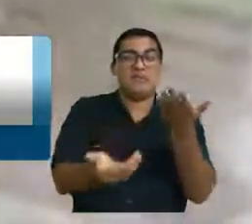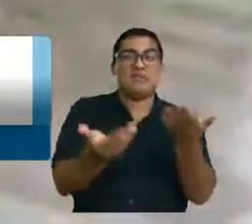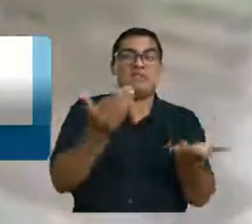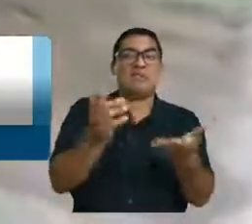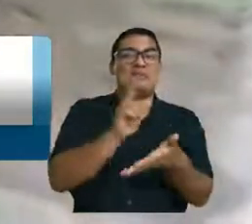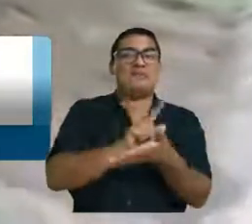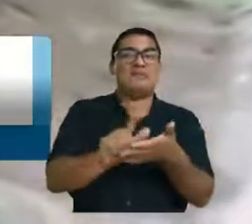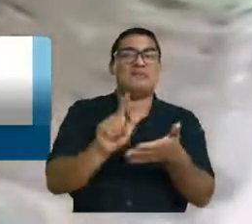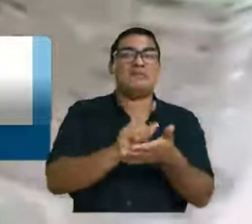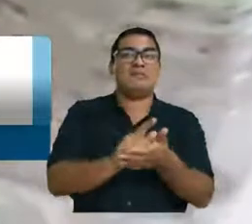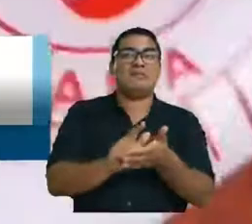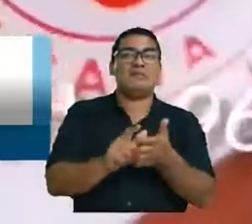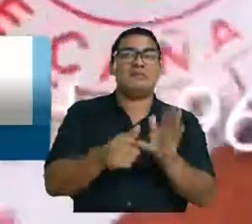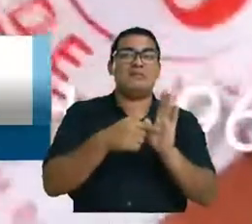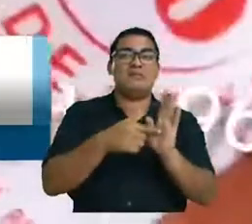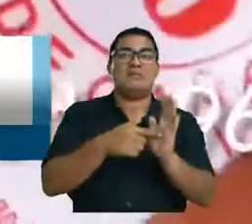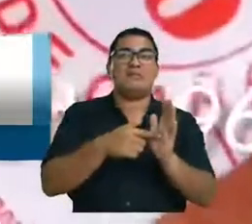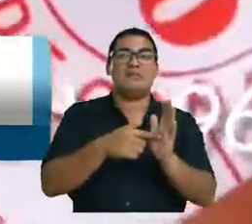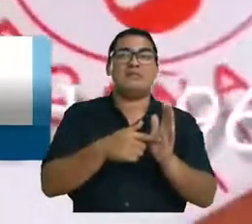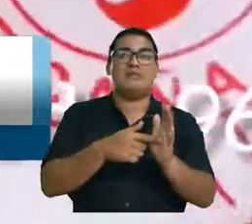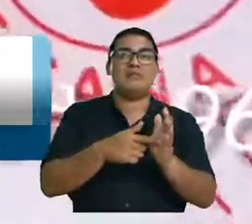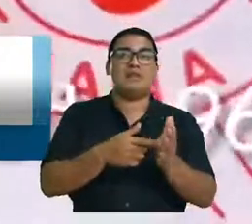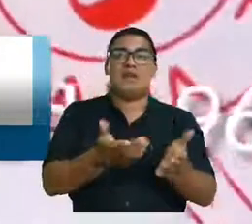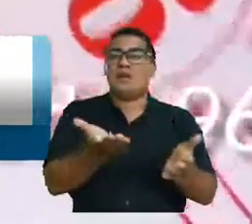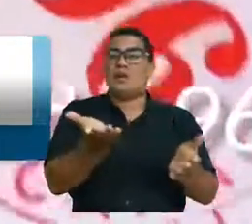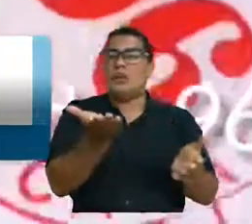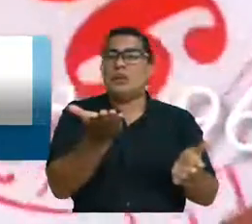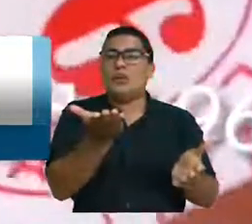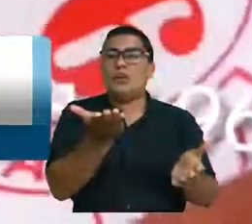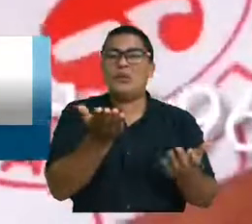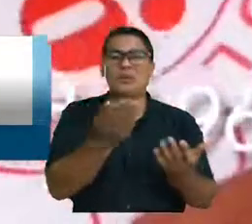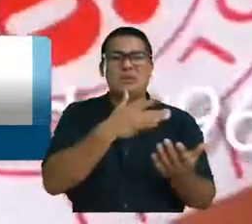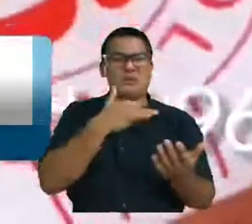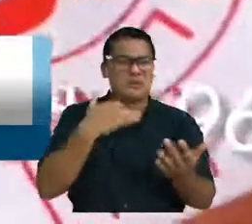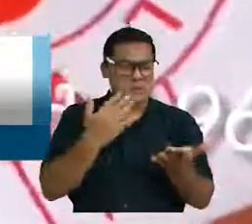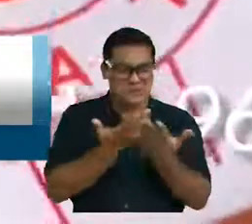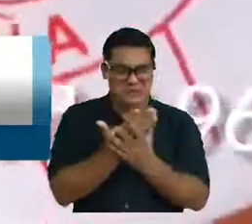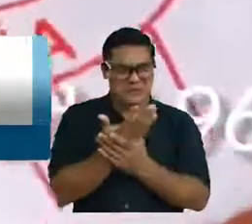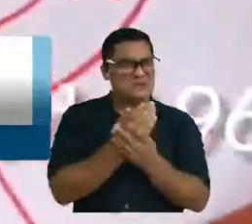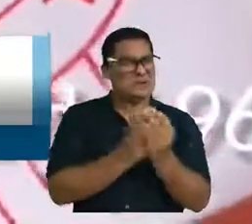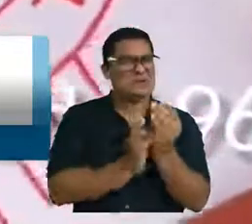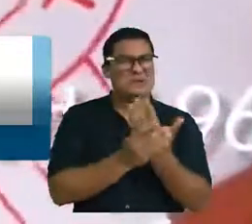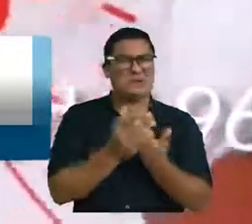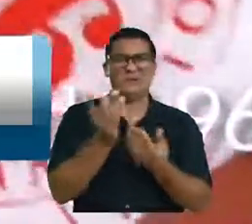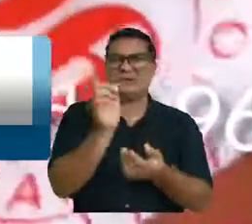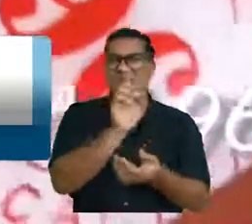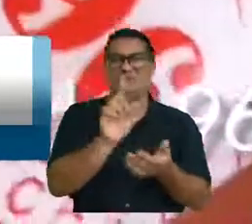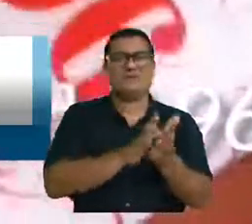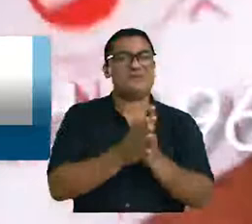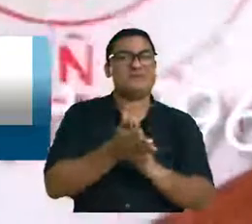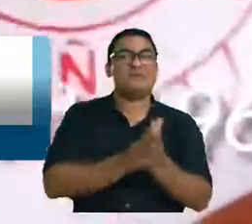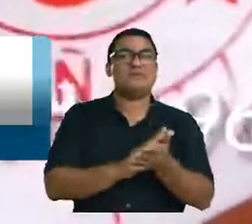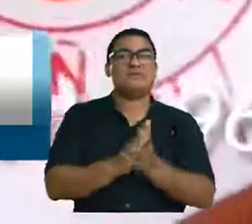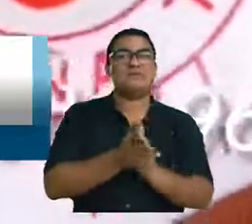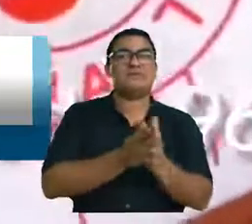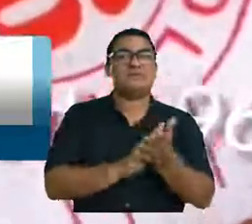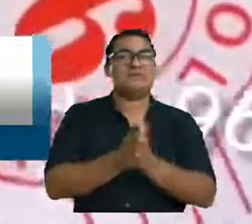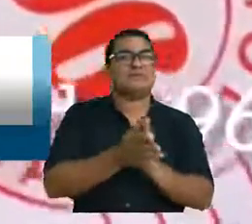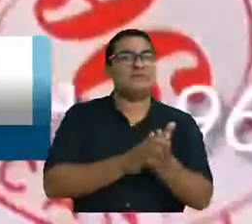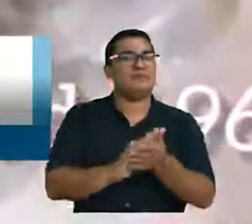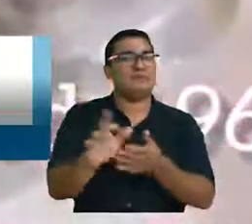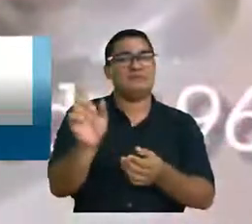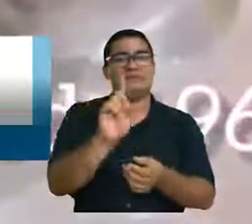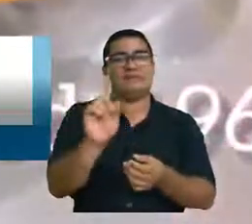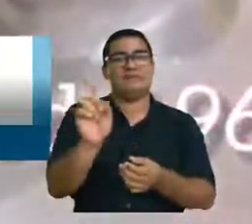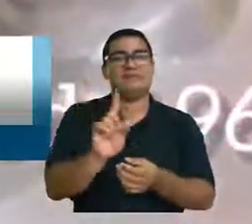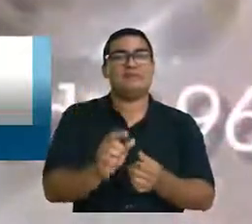no sobre las manos que han estado expuestas al polvo, que han estado expuestas a otro tipo de material, y venís ahora y te aplicas